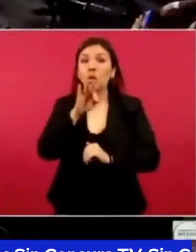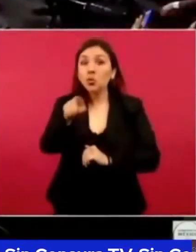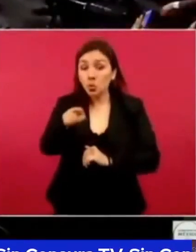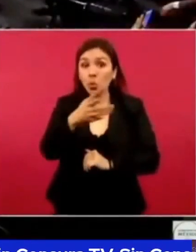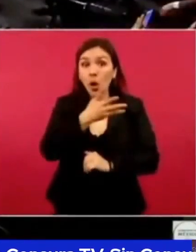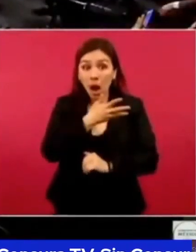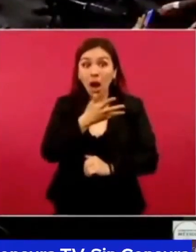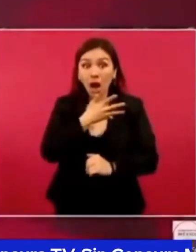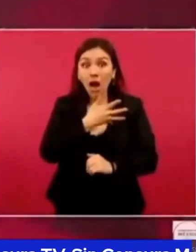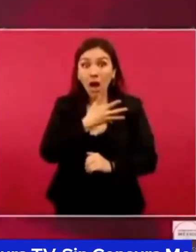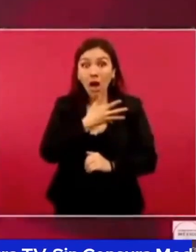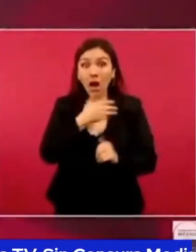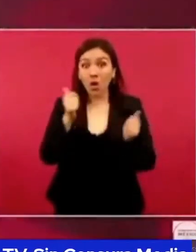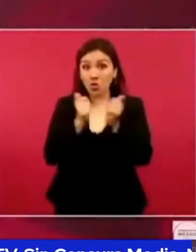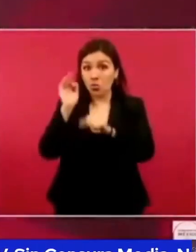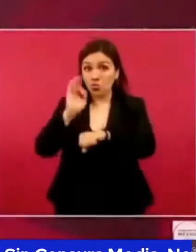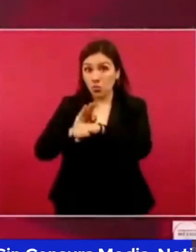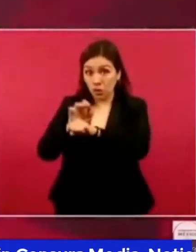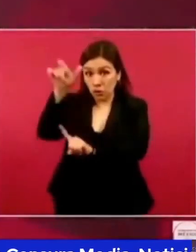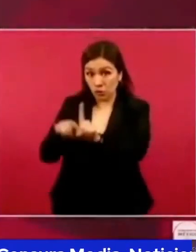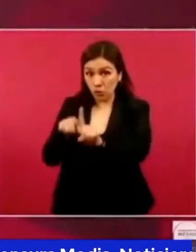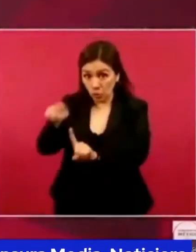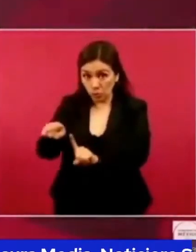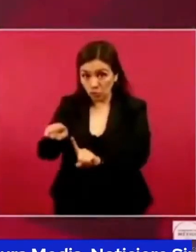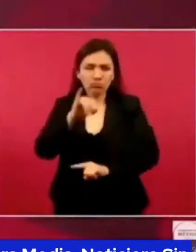tienes protección. Sí.